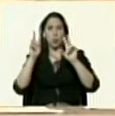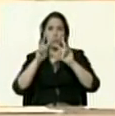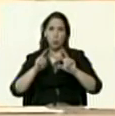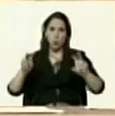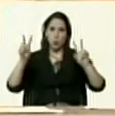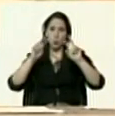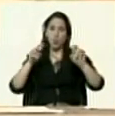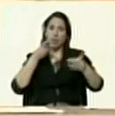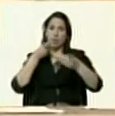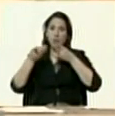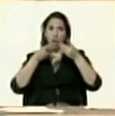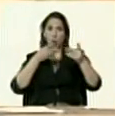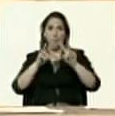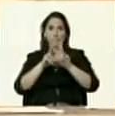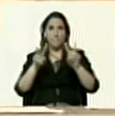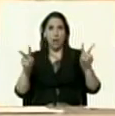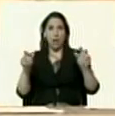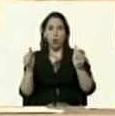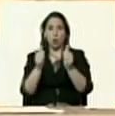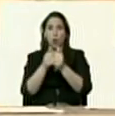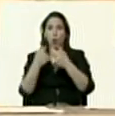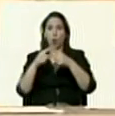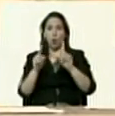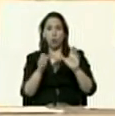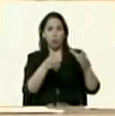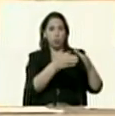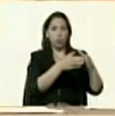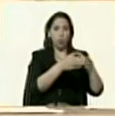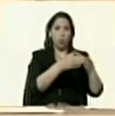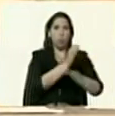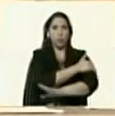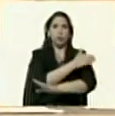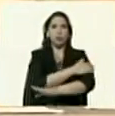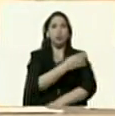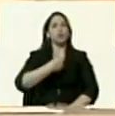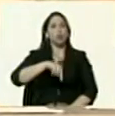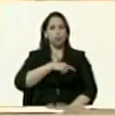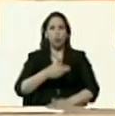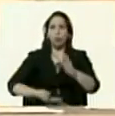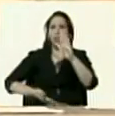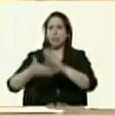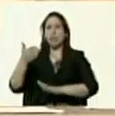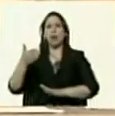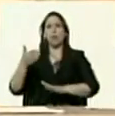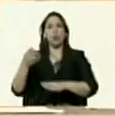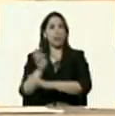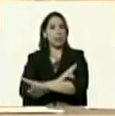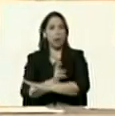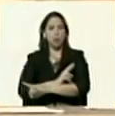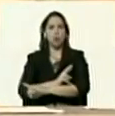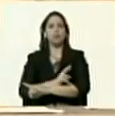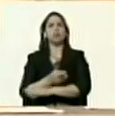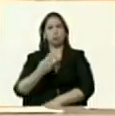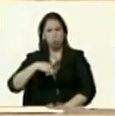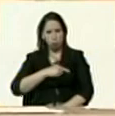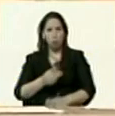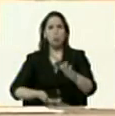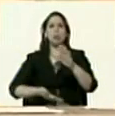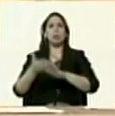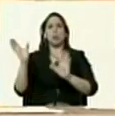de diálogos de paz con el otro sector de la oposición, nosotros iríamos inmediatamente, así lo anuncio, iríamos inmediatamente.